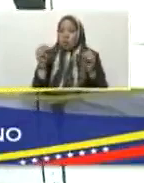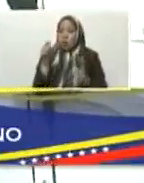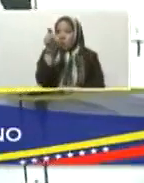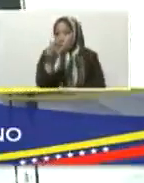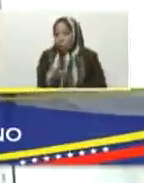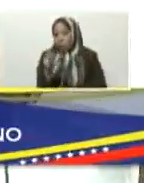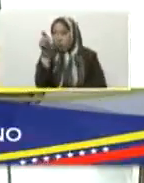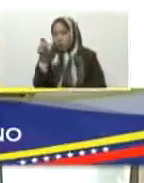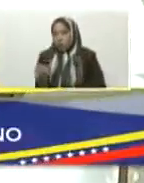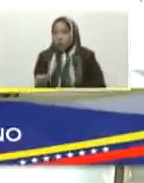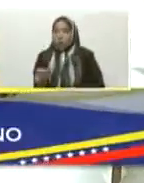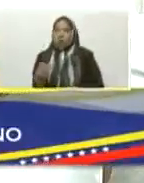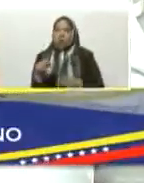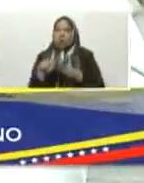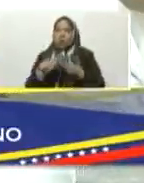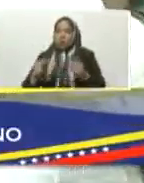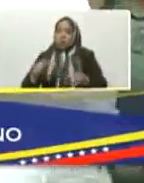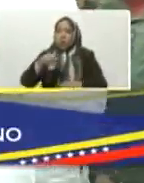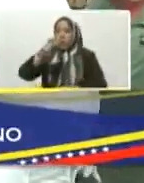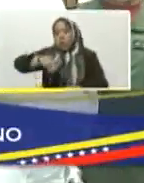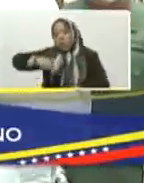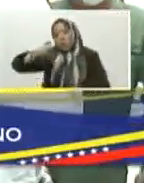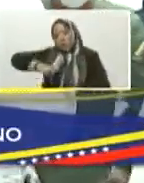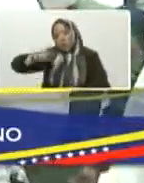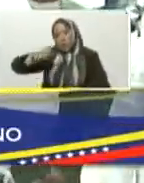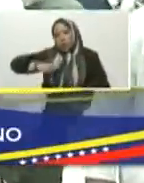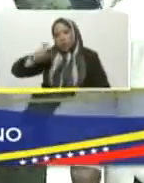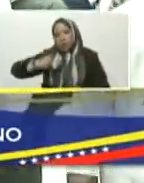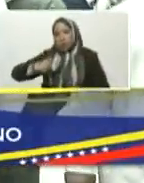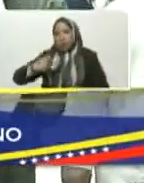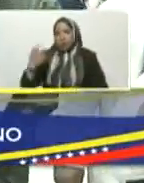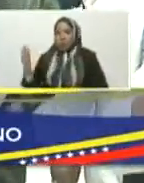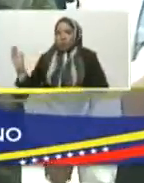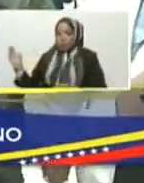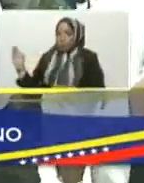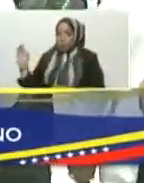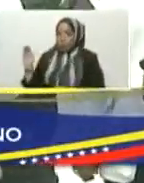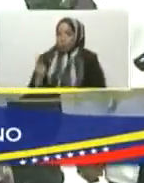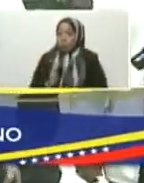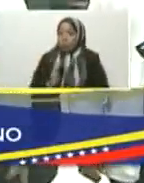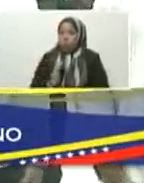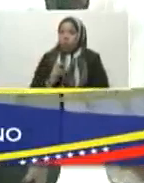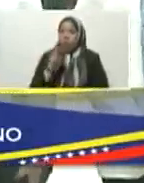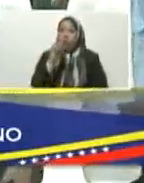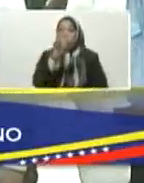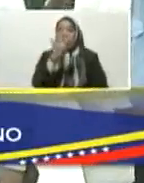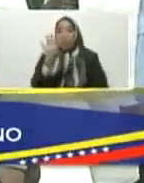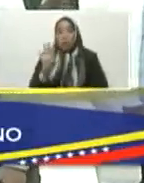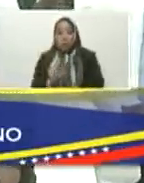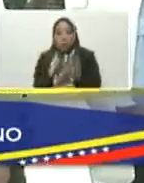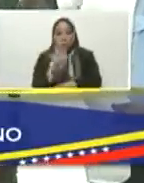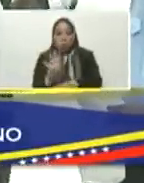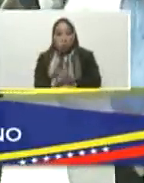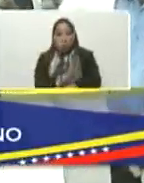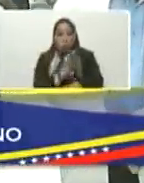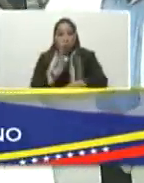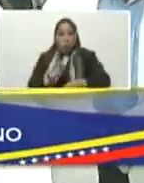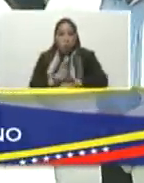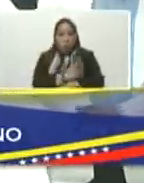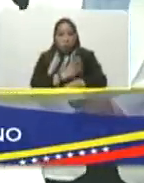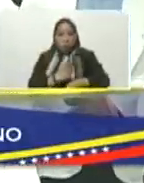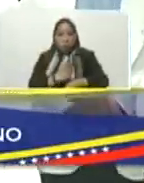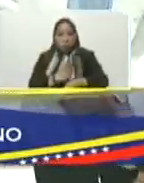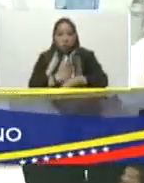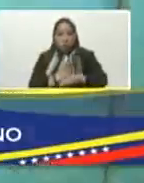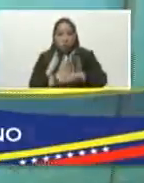personal, con todas las personas que, bueno, que reciben aquí a la gente las 24 horas del día, presidente. Y bueno, esto